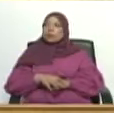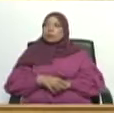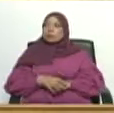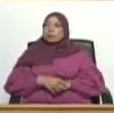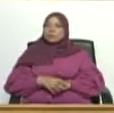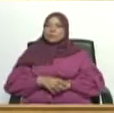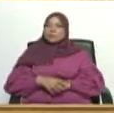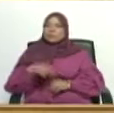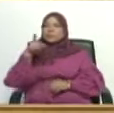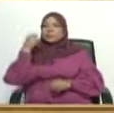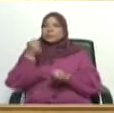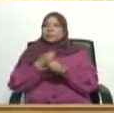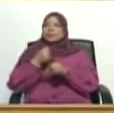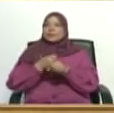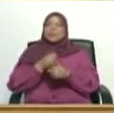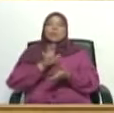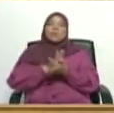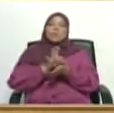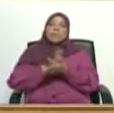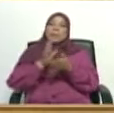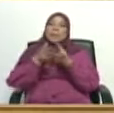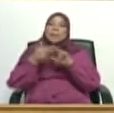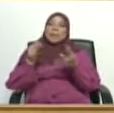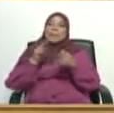que aspira a una vida decente y de paz.